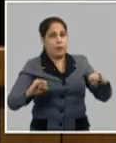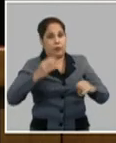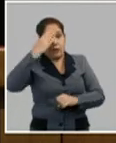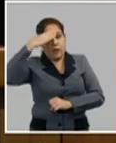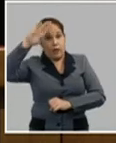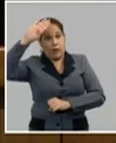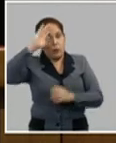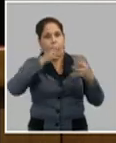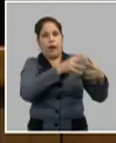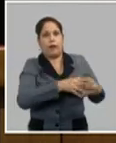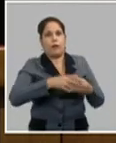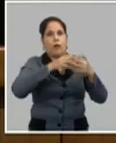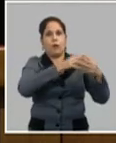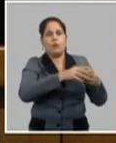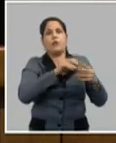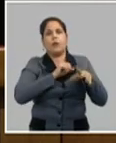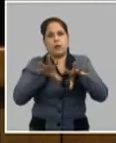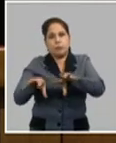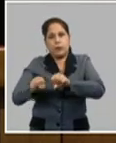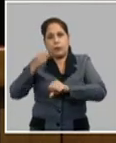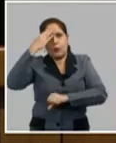en nuestro pueblo.